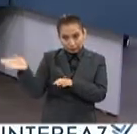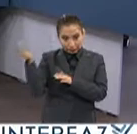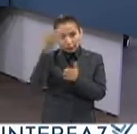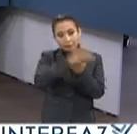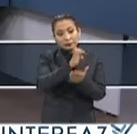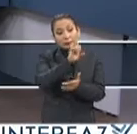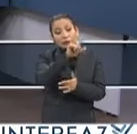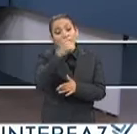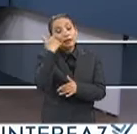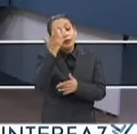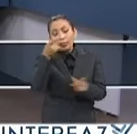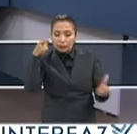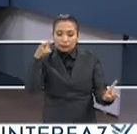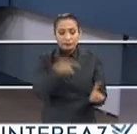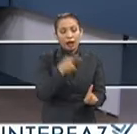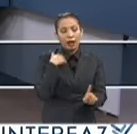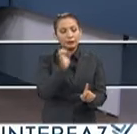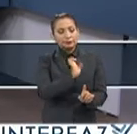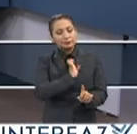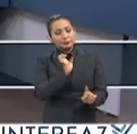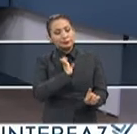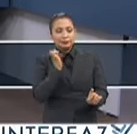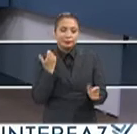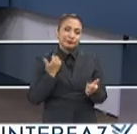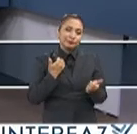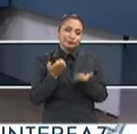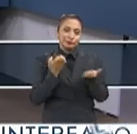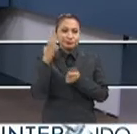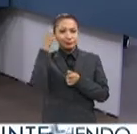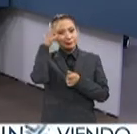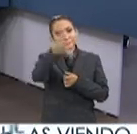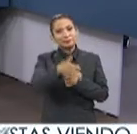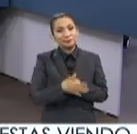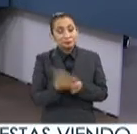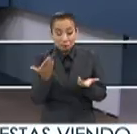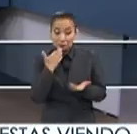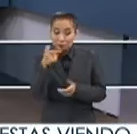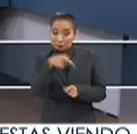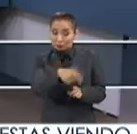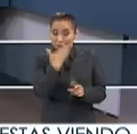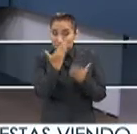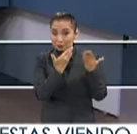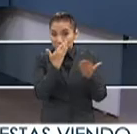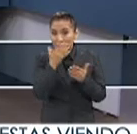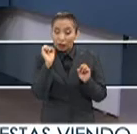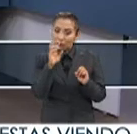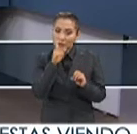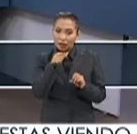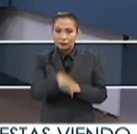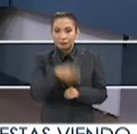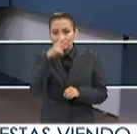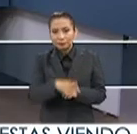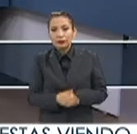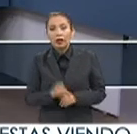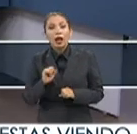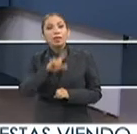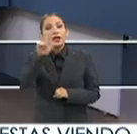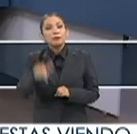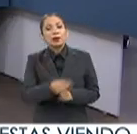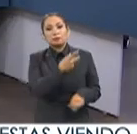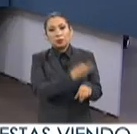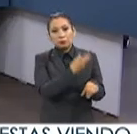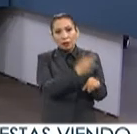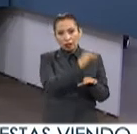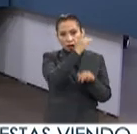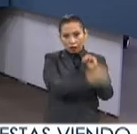la ENED por si quieren dedicarse a ser entrenadores deportivos. Es una muy buena opción, o la mejor en nuestro país. Obviamente es después del